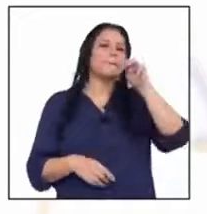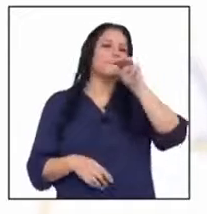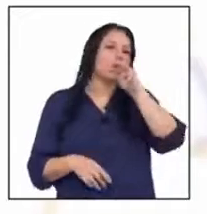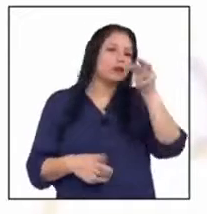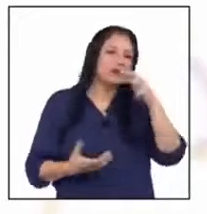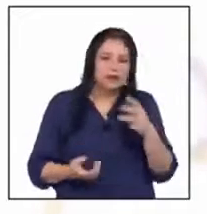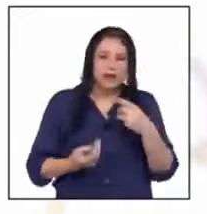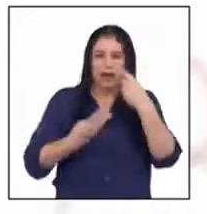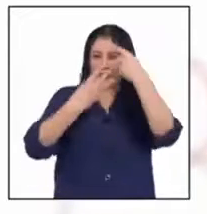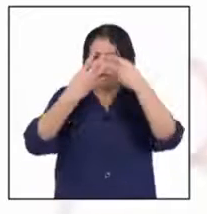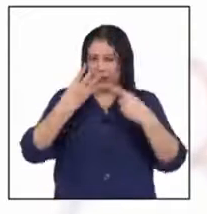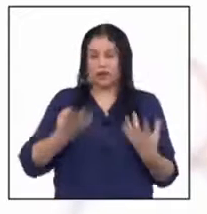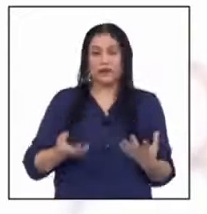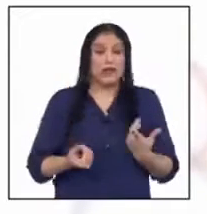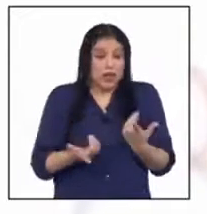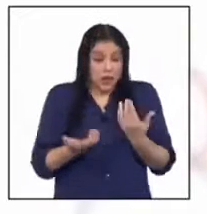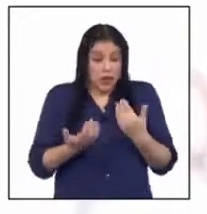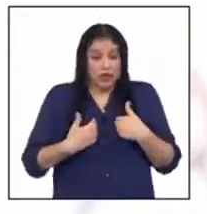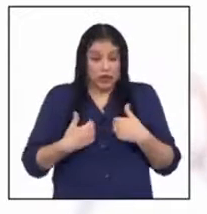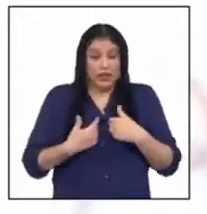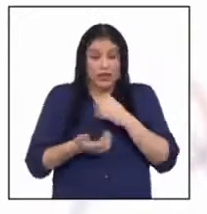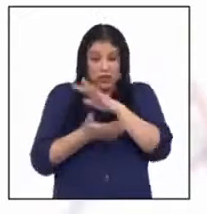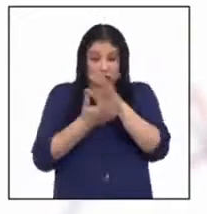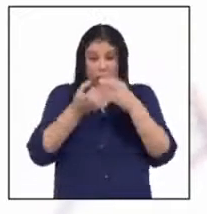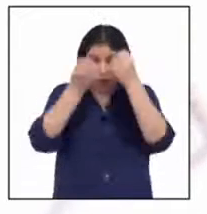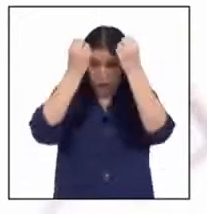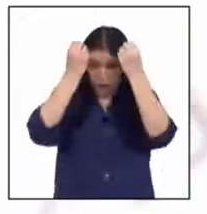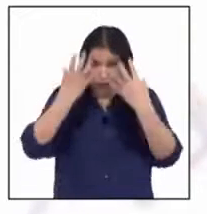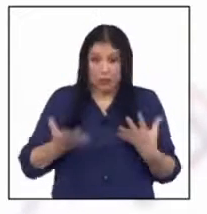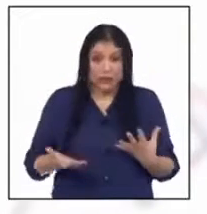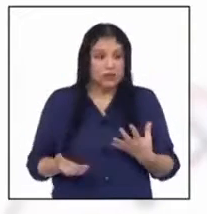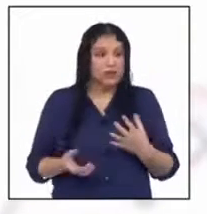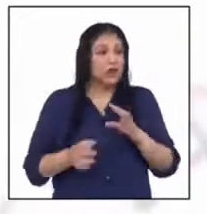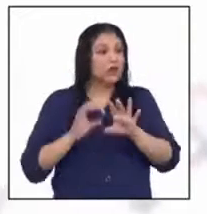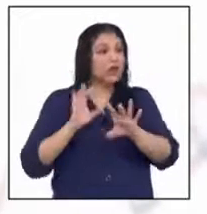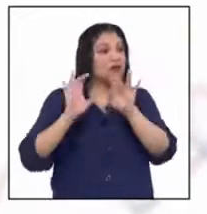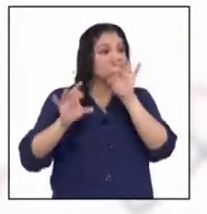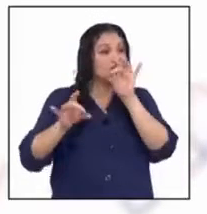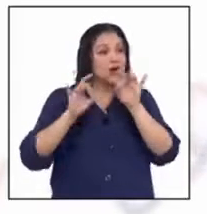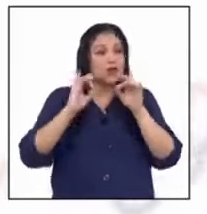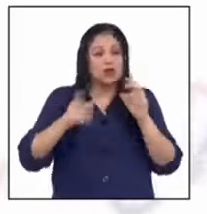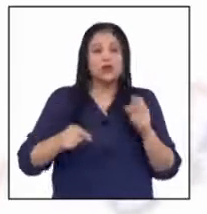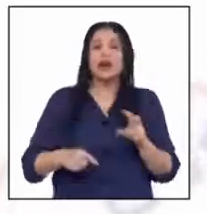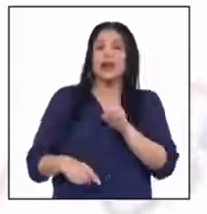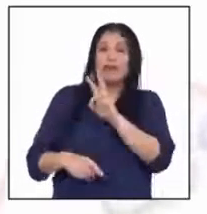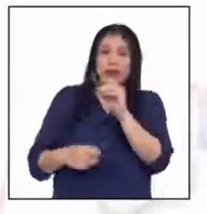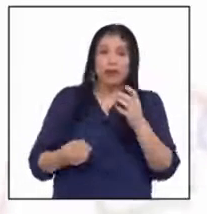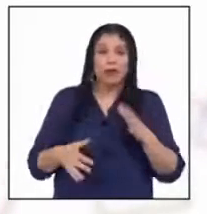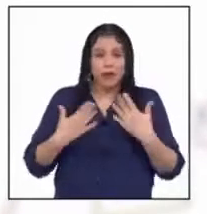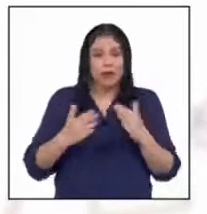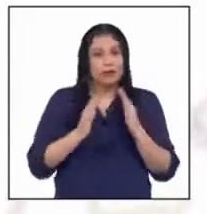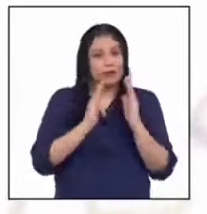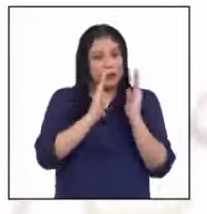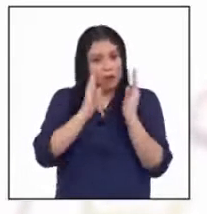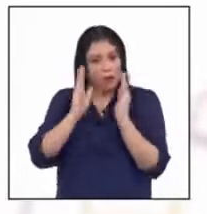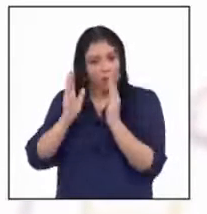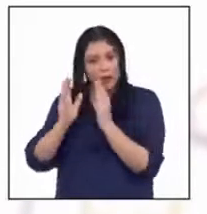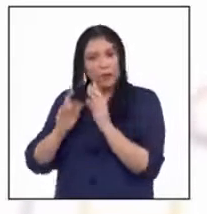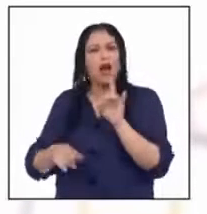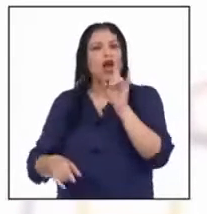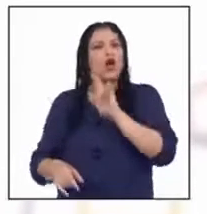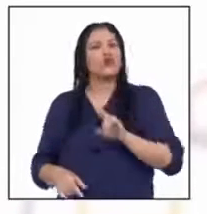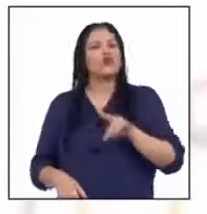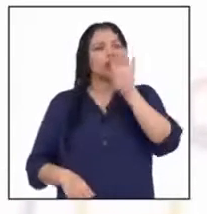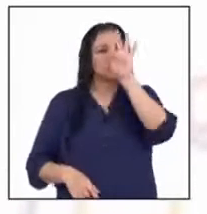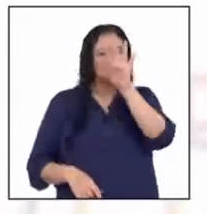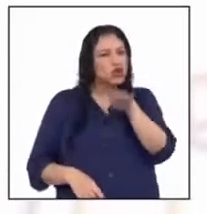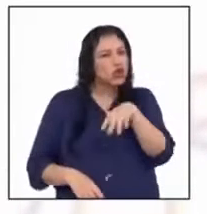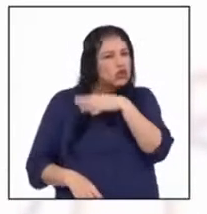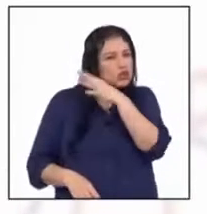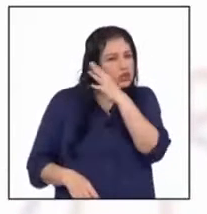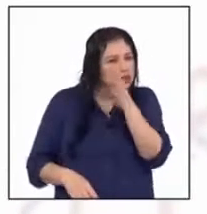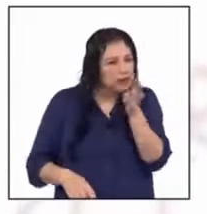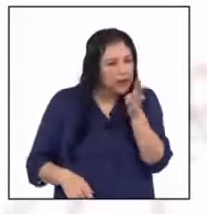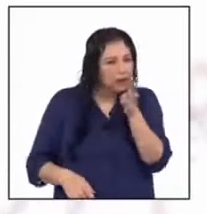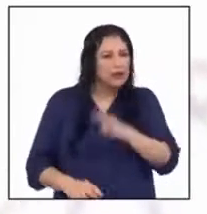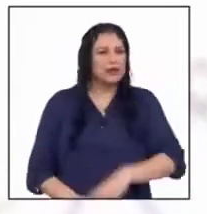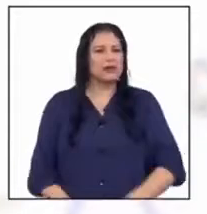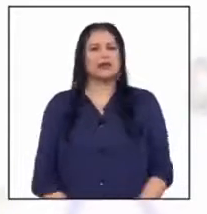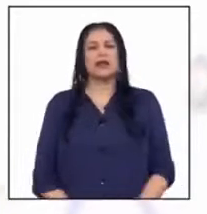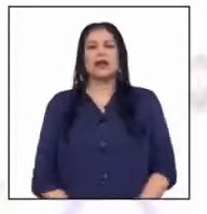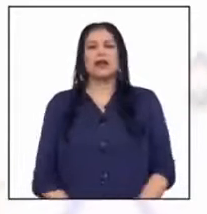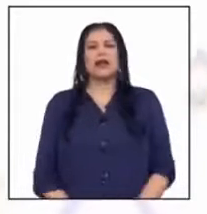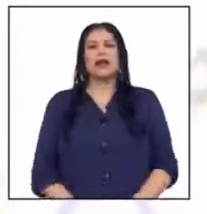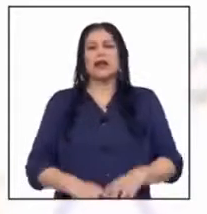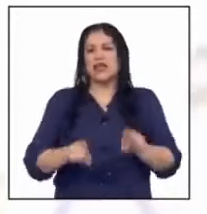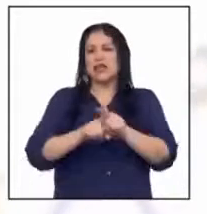obtener todos los datos e identificar el tipo de variables, podemos organizar dichos datos haciendo uso de tablas de distribución de